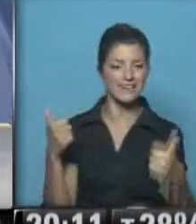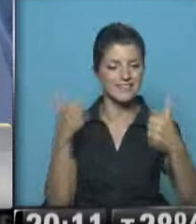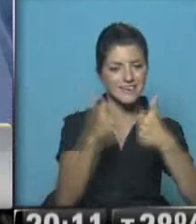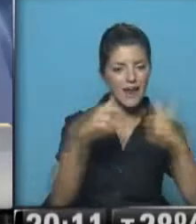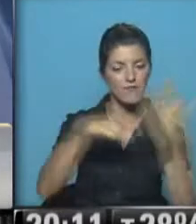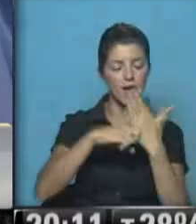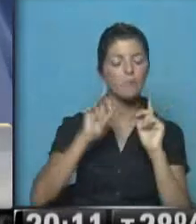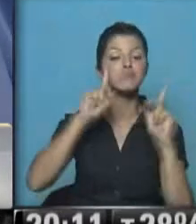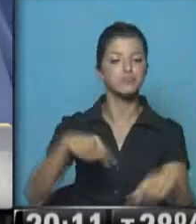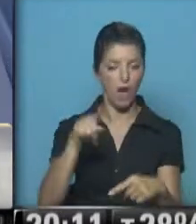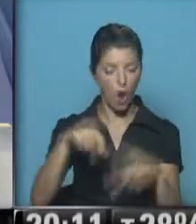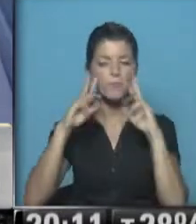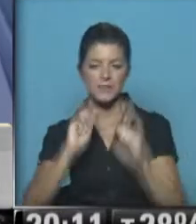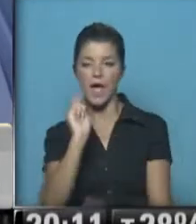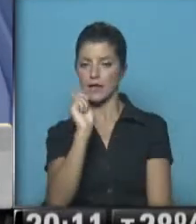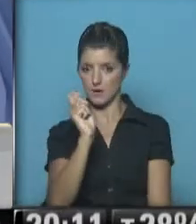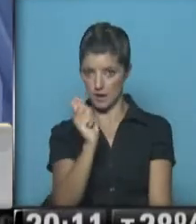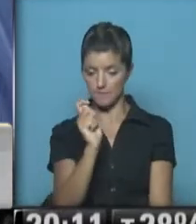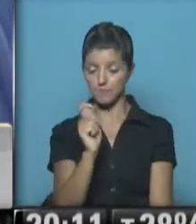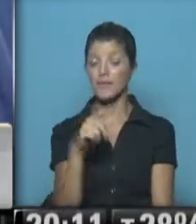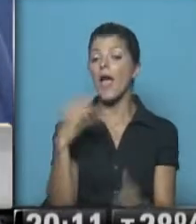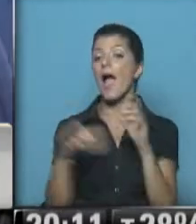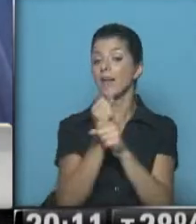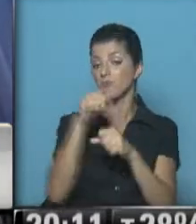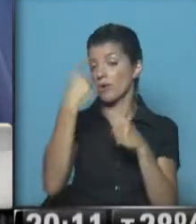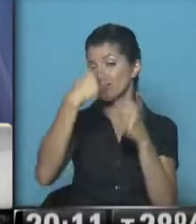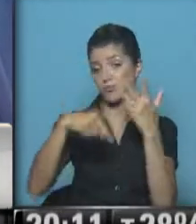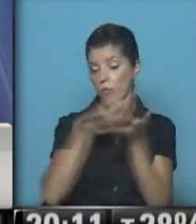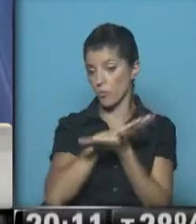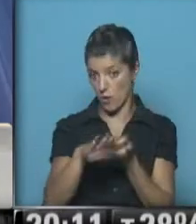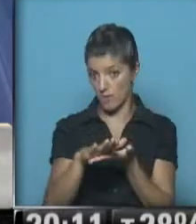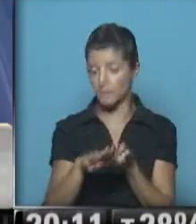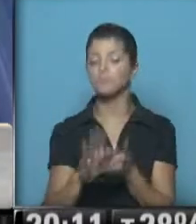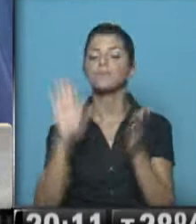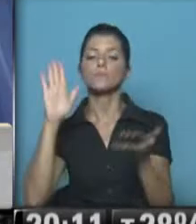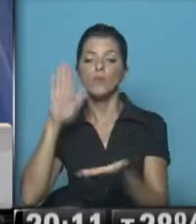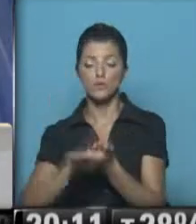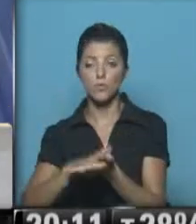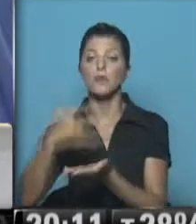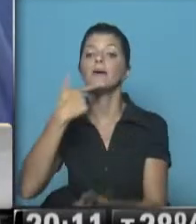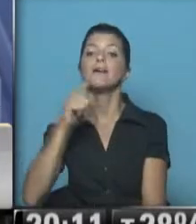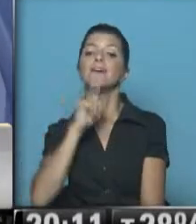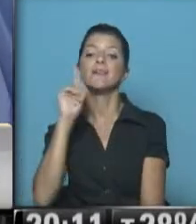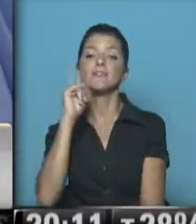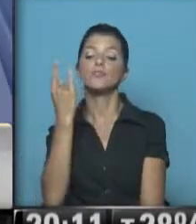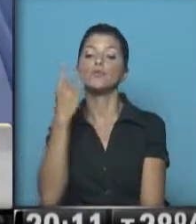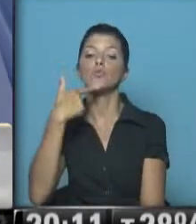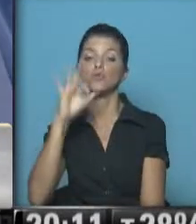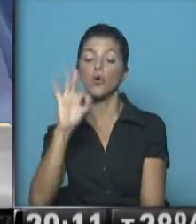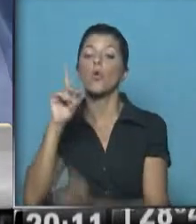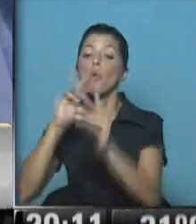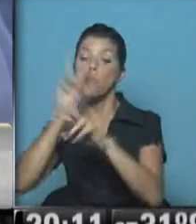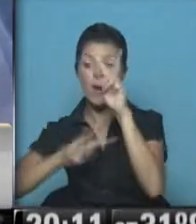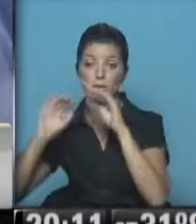quién sería. Por ahora son las novedades. Hay que decir también que en el caso de Estiuso lo buscaron también en una empresa que se llama American